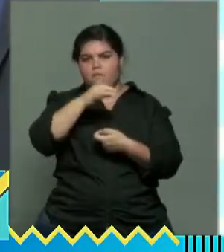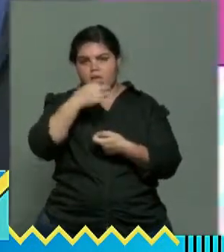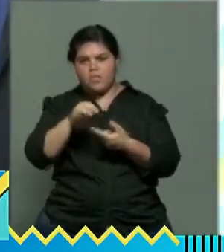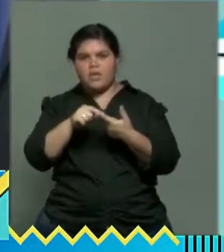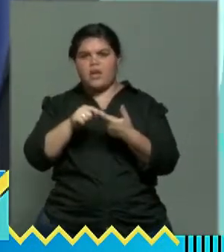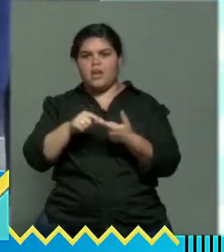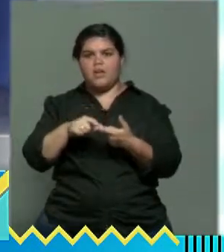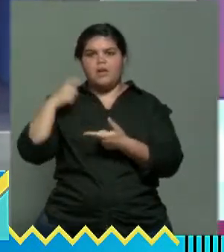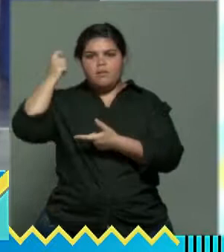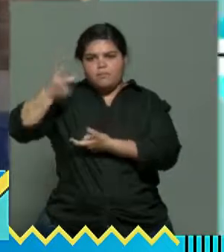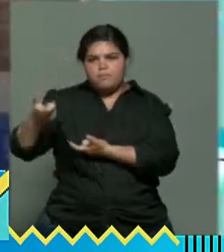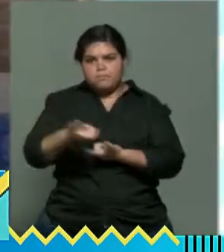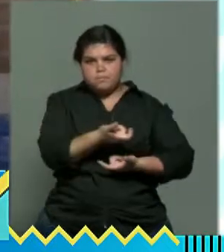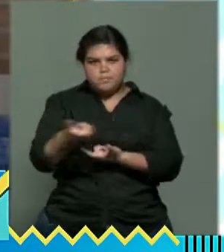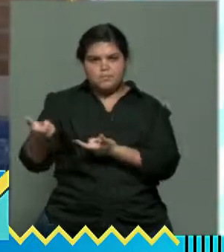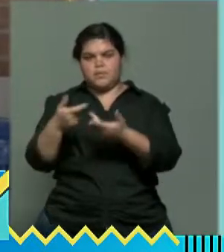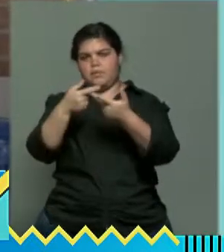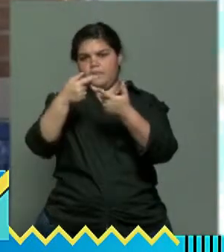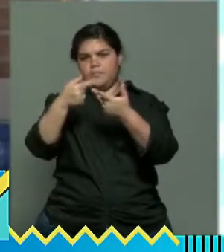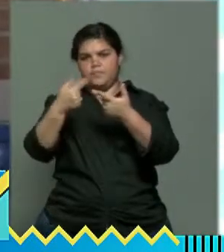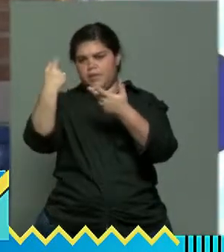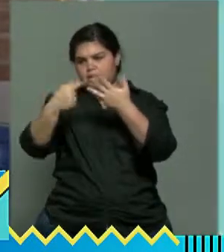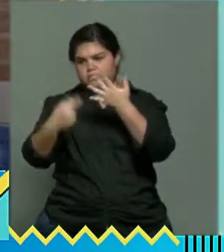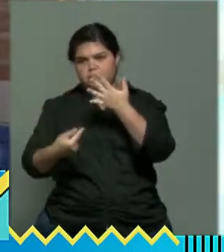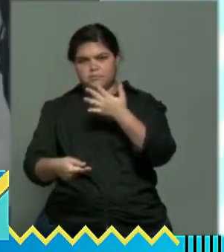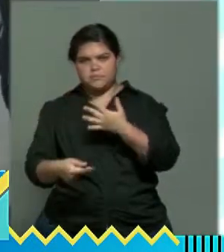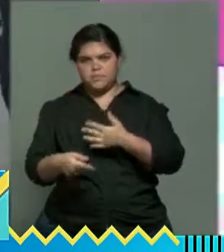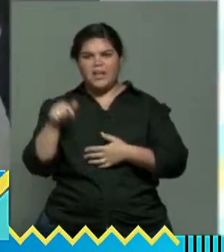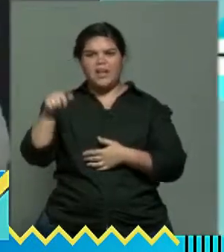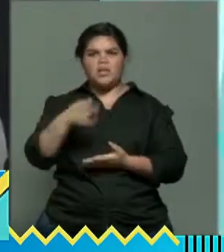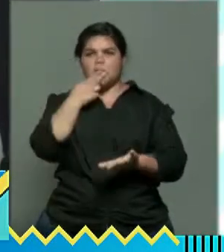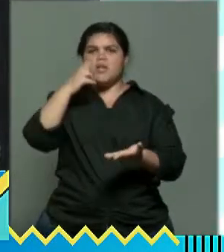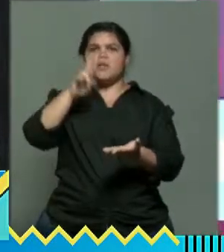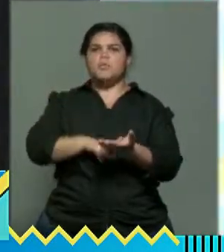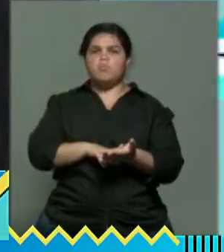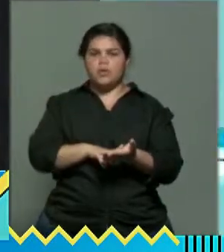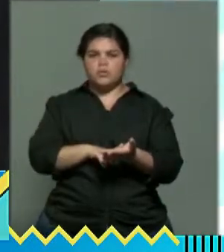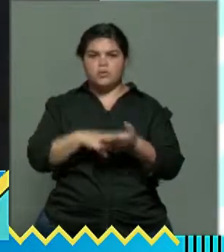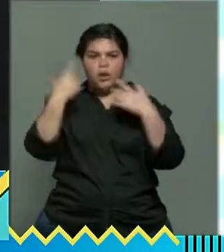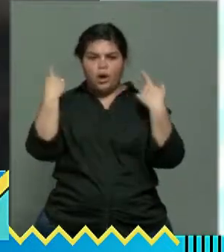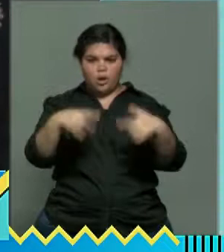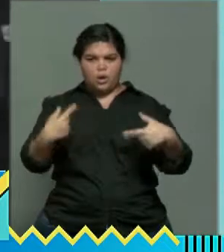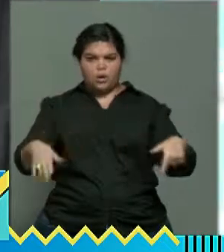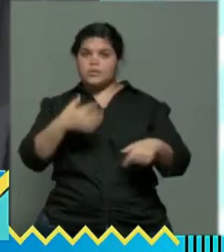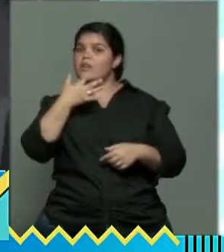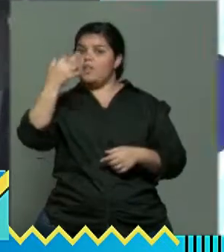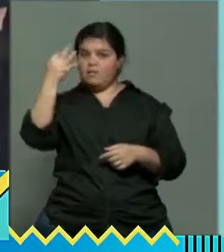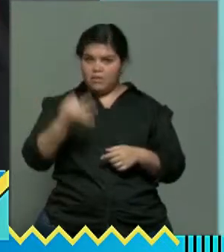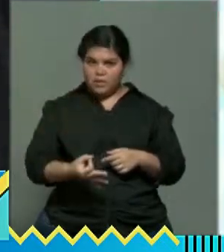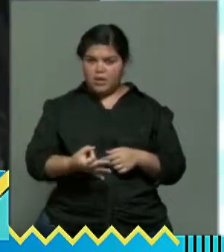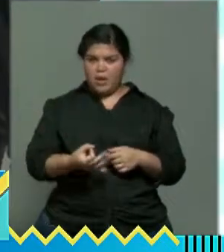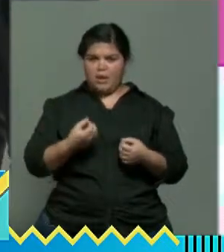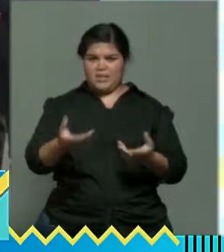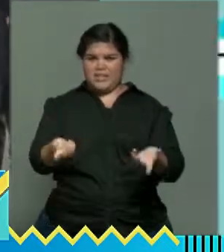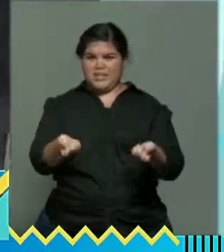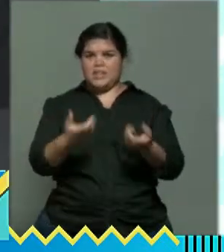fertilizante, es el que vende el plaguicida. Si tuviéramos que poner un impuesto a algo que es absolutamente nocivo,